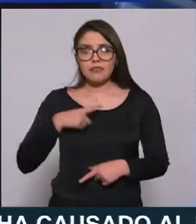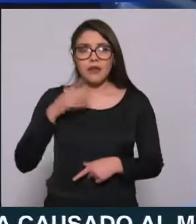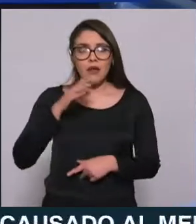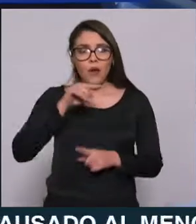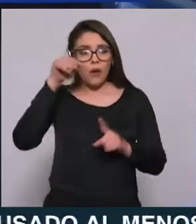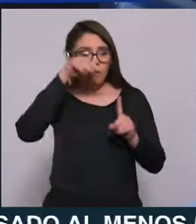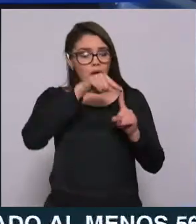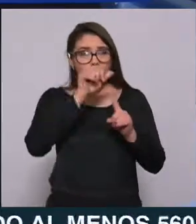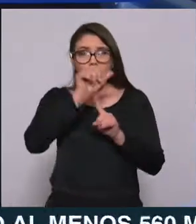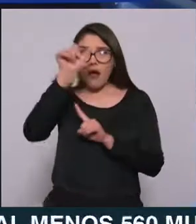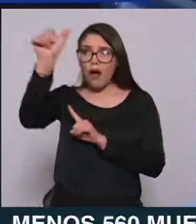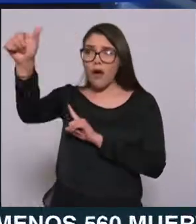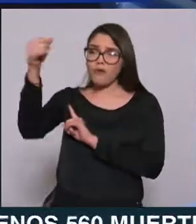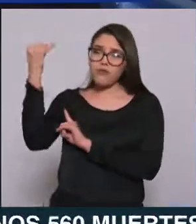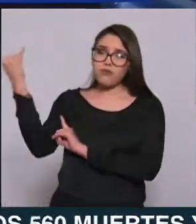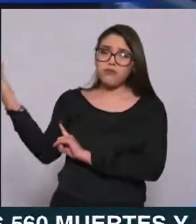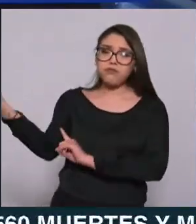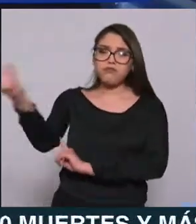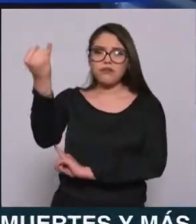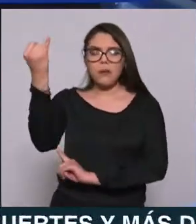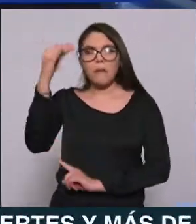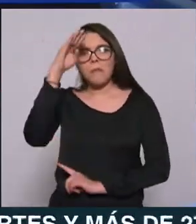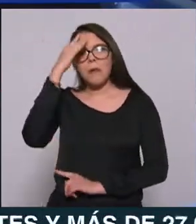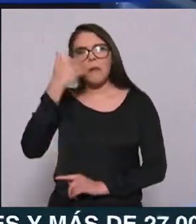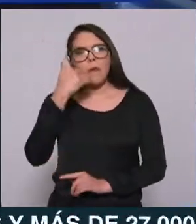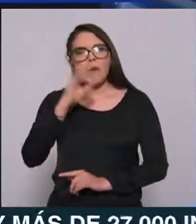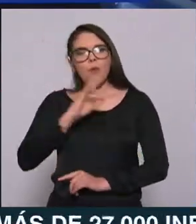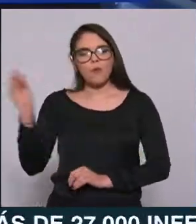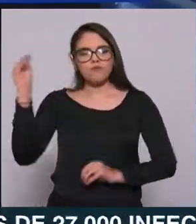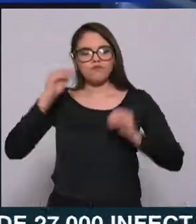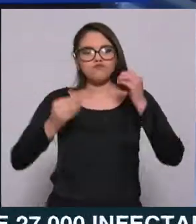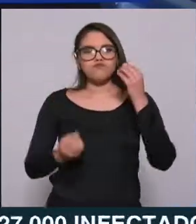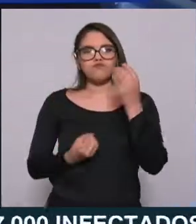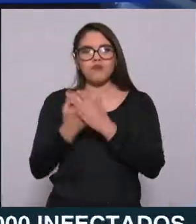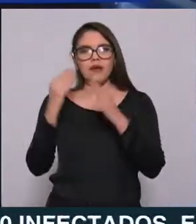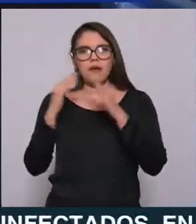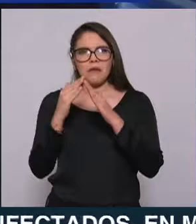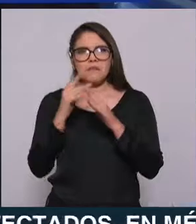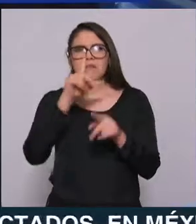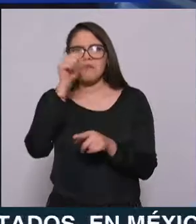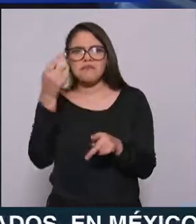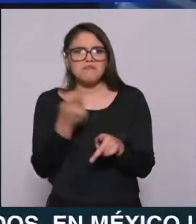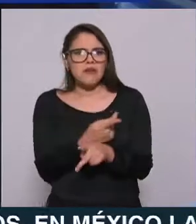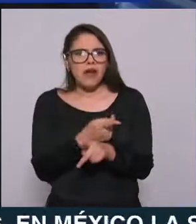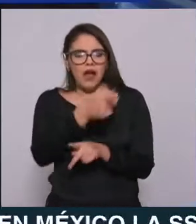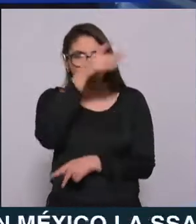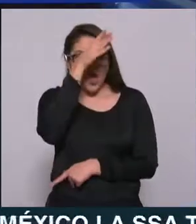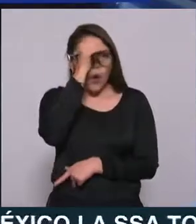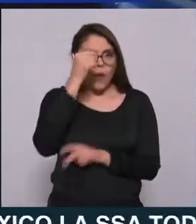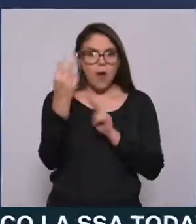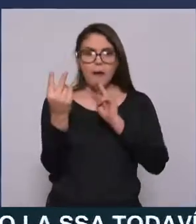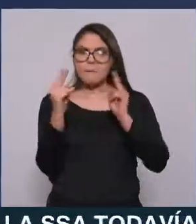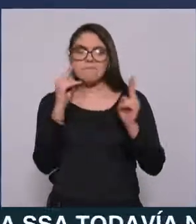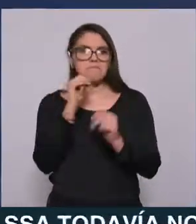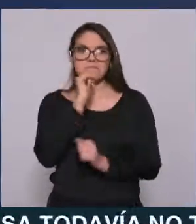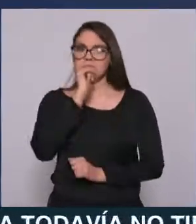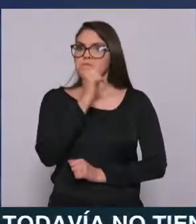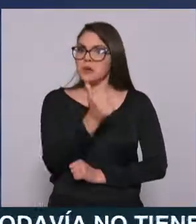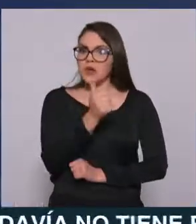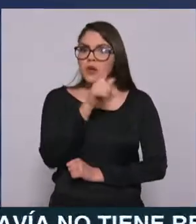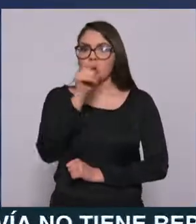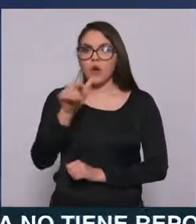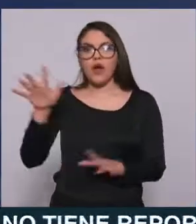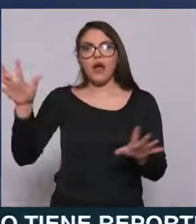buena oportunidad para colocar vivienda ahí. ¿Qué pasa? No se llega a un acuerdo con vecinos, y entonces cambia el gobierno, llega Mancera